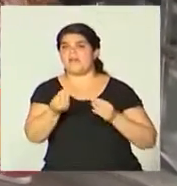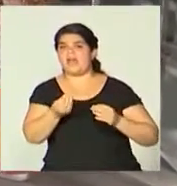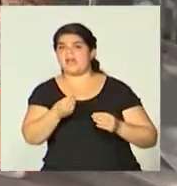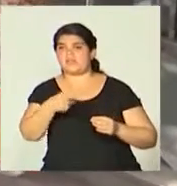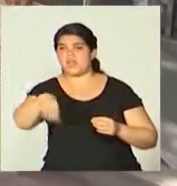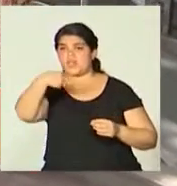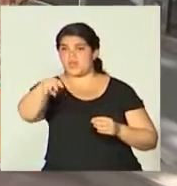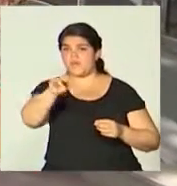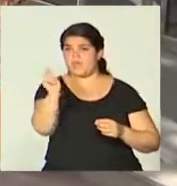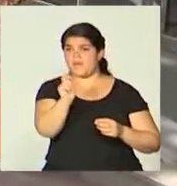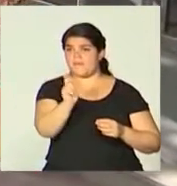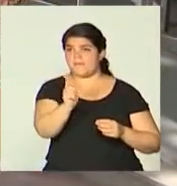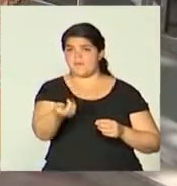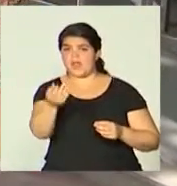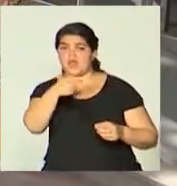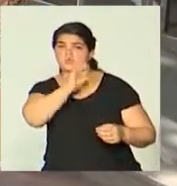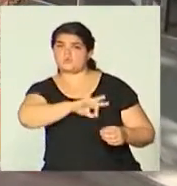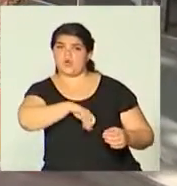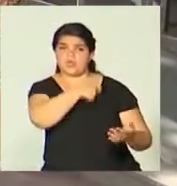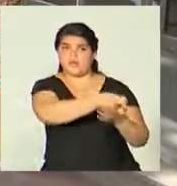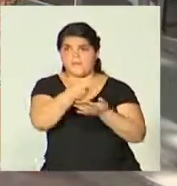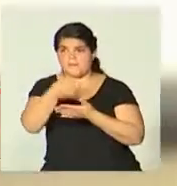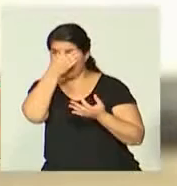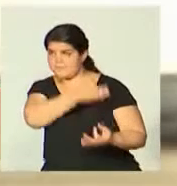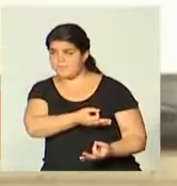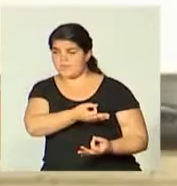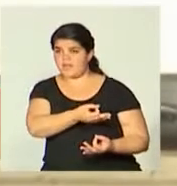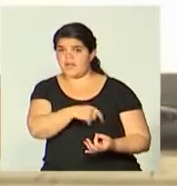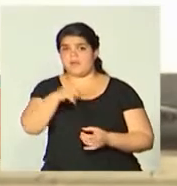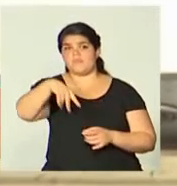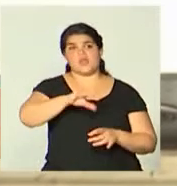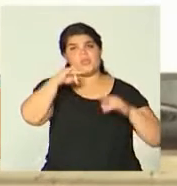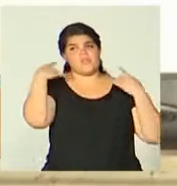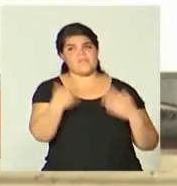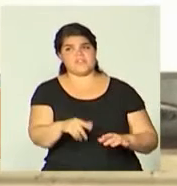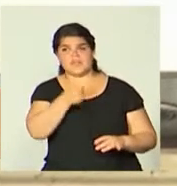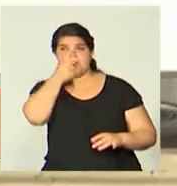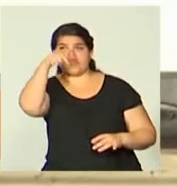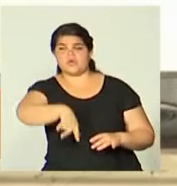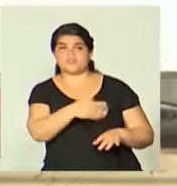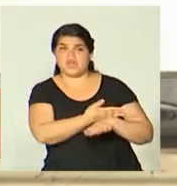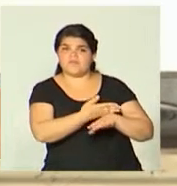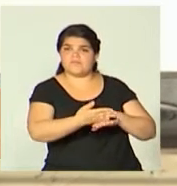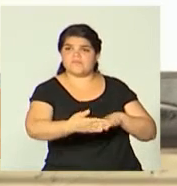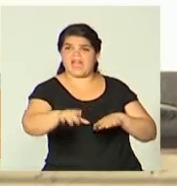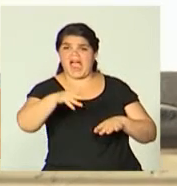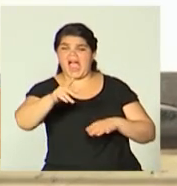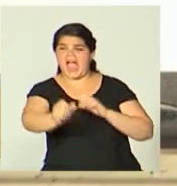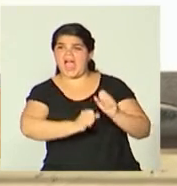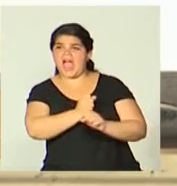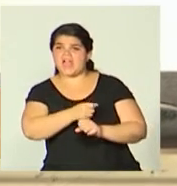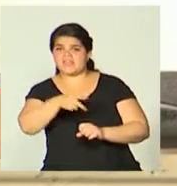noviembre, pero complicarle la vida a Mendoza de acá hasta fin del año que viene, en el cual vamos a tener que